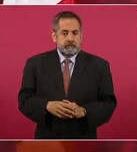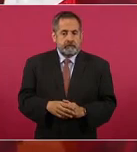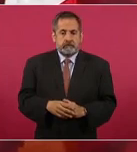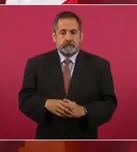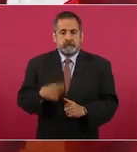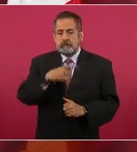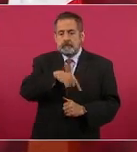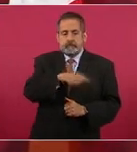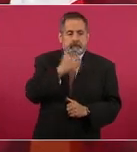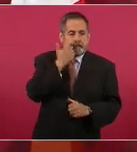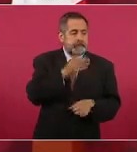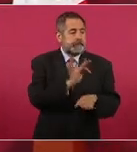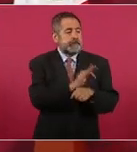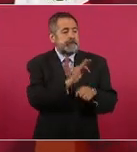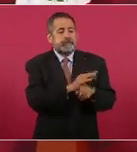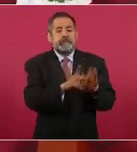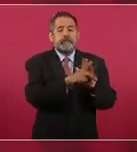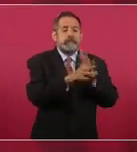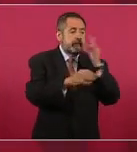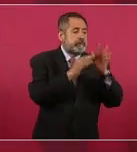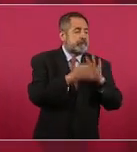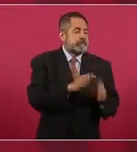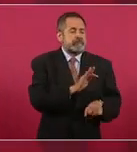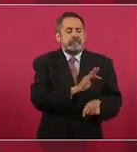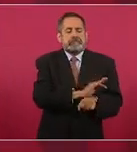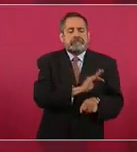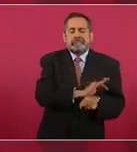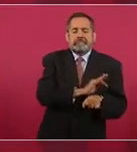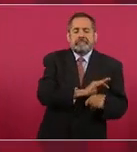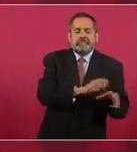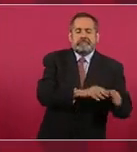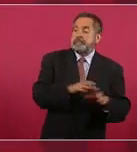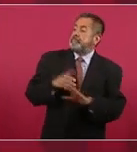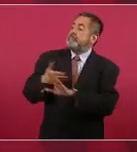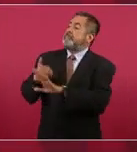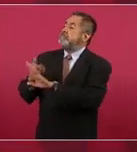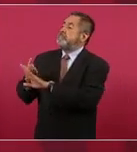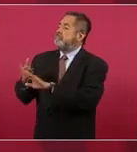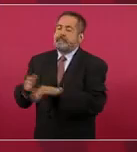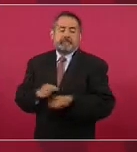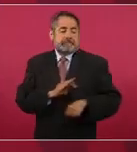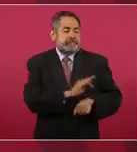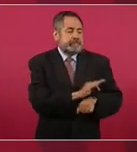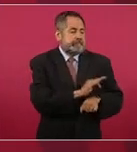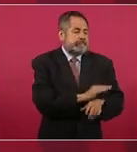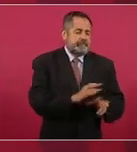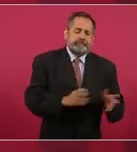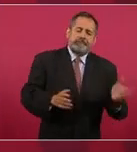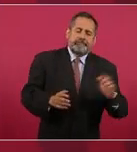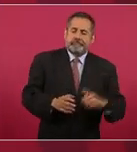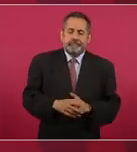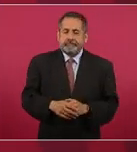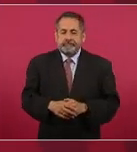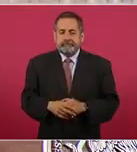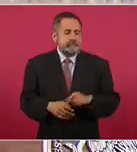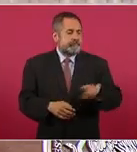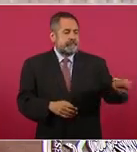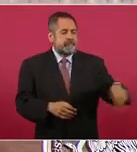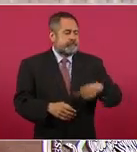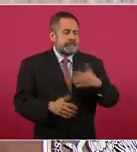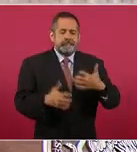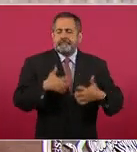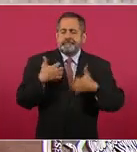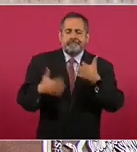protegen a medios de información de México que están también molestos